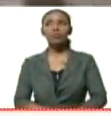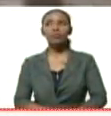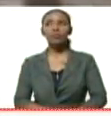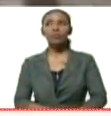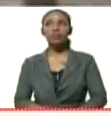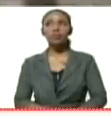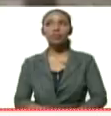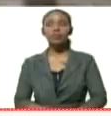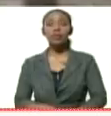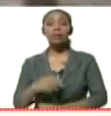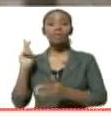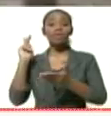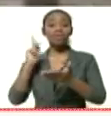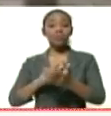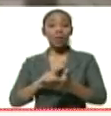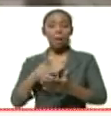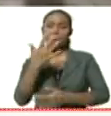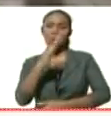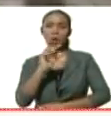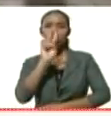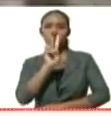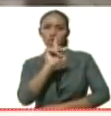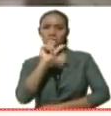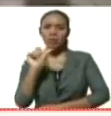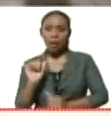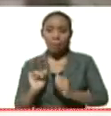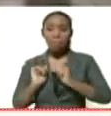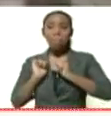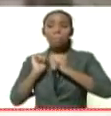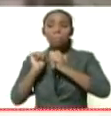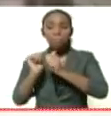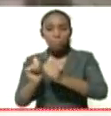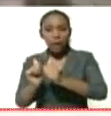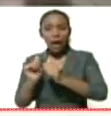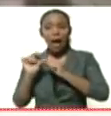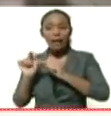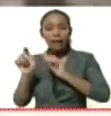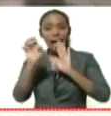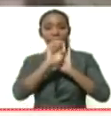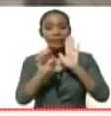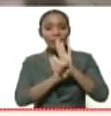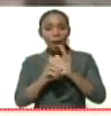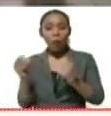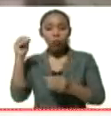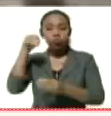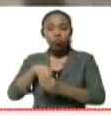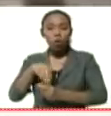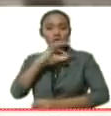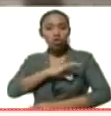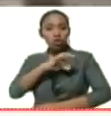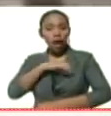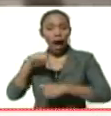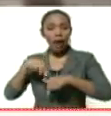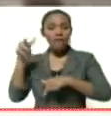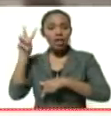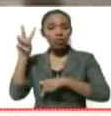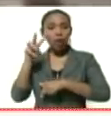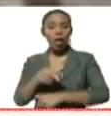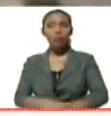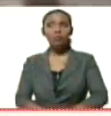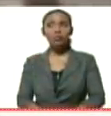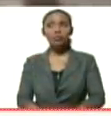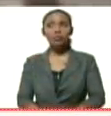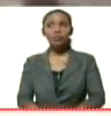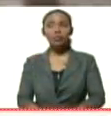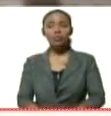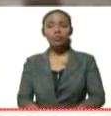Él llegó hace más de 2 semanas, estaba empezando esta etapa de la cuarentena social en Venezuela,